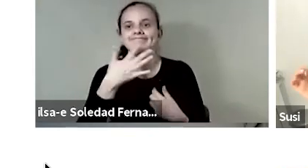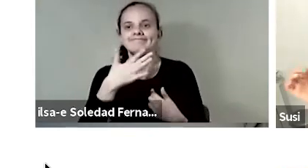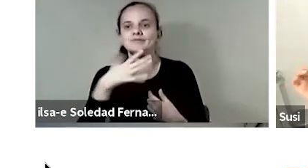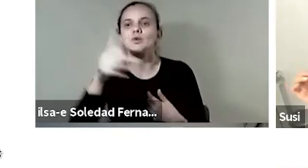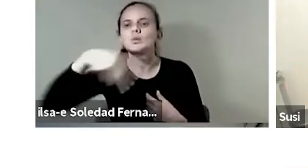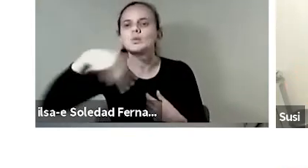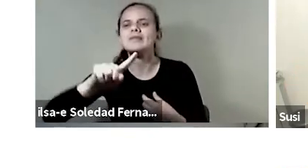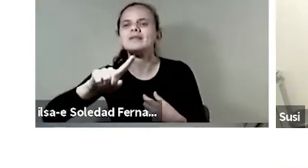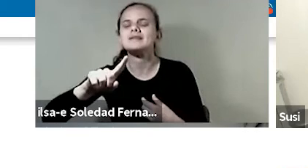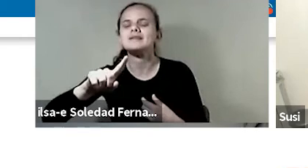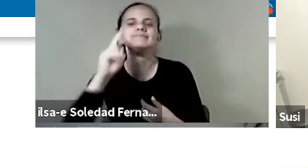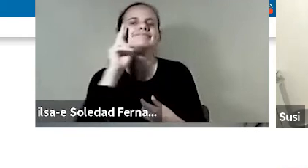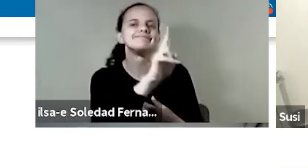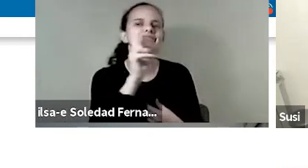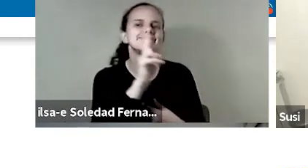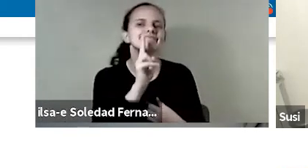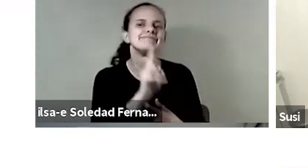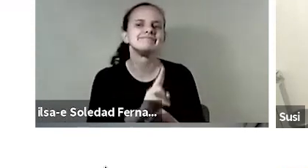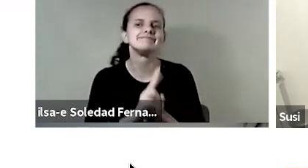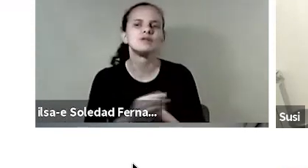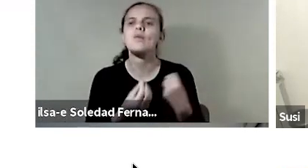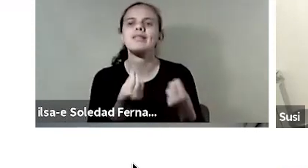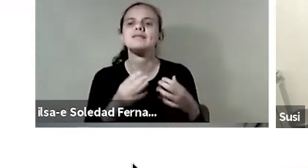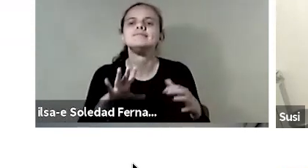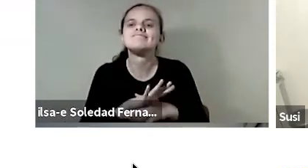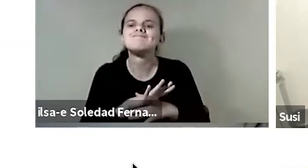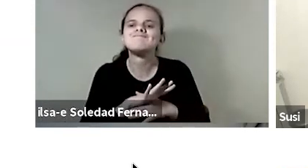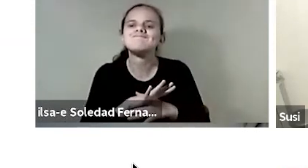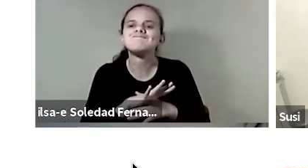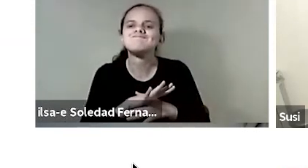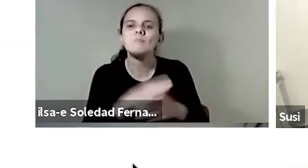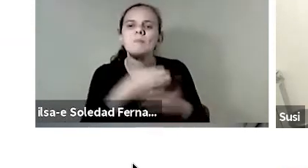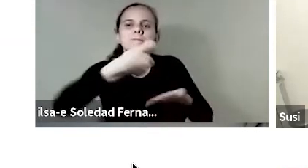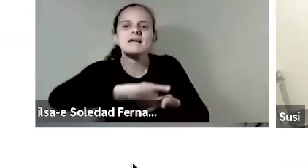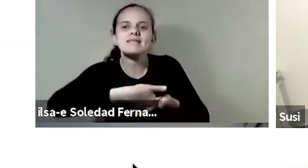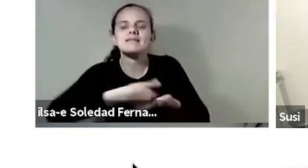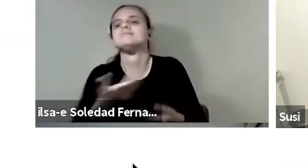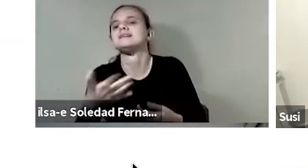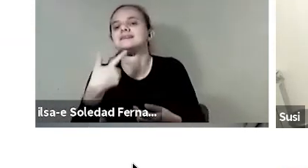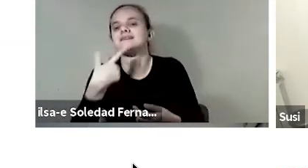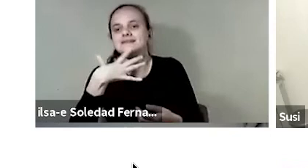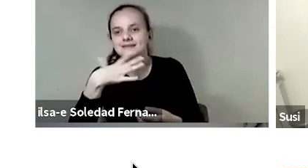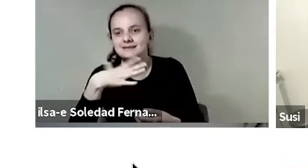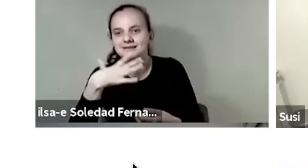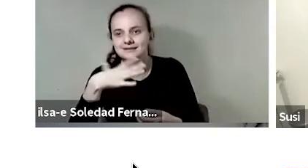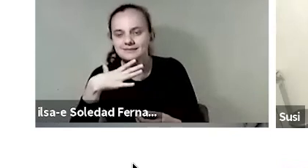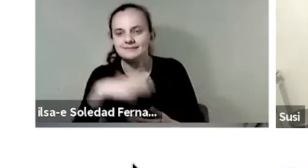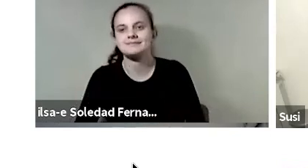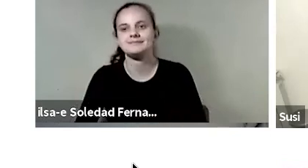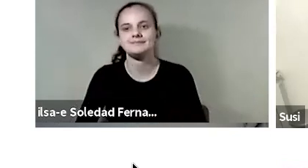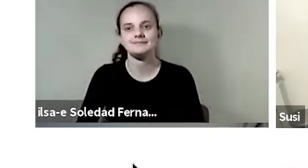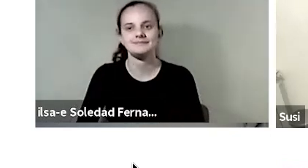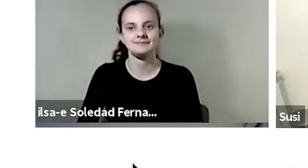me sé todos los numeritos. Entonces, para eso. Pero ustedes siempre lo que se van a fijar para poder entender exactamente qué les